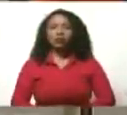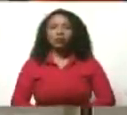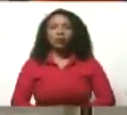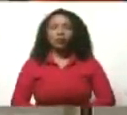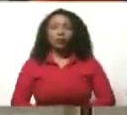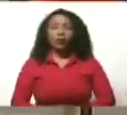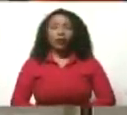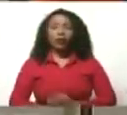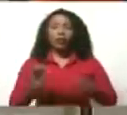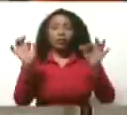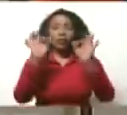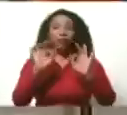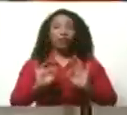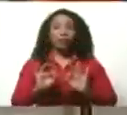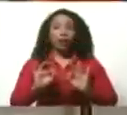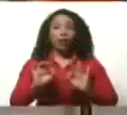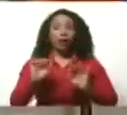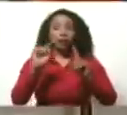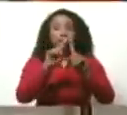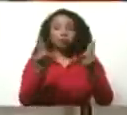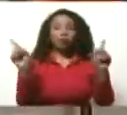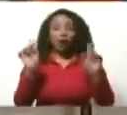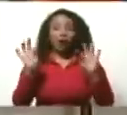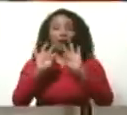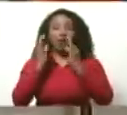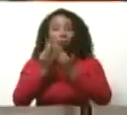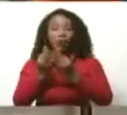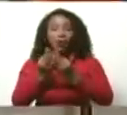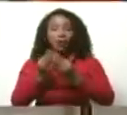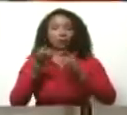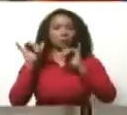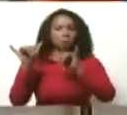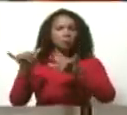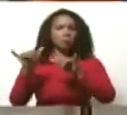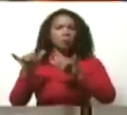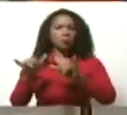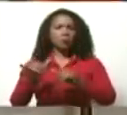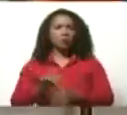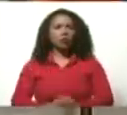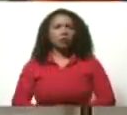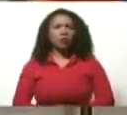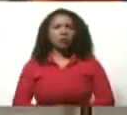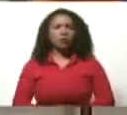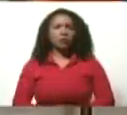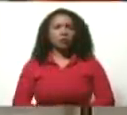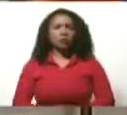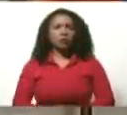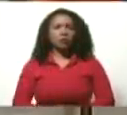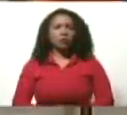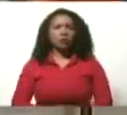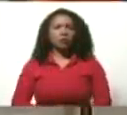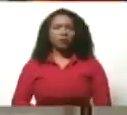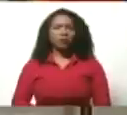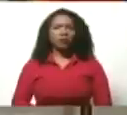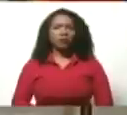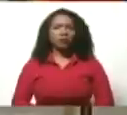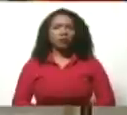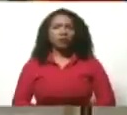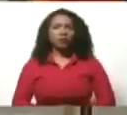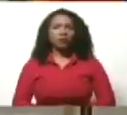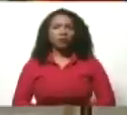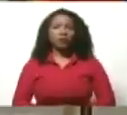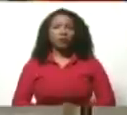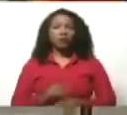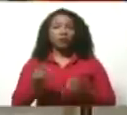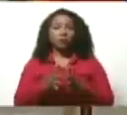irreversible a su entorno familiar y obviamente a sí mismo. Estos nuevos detalles los